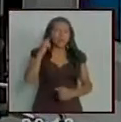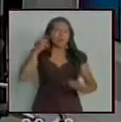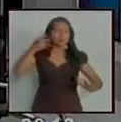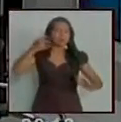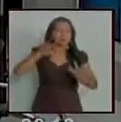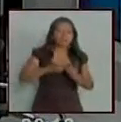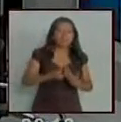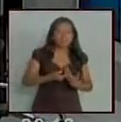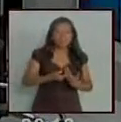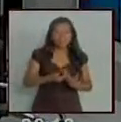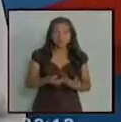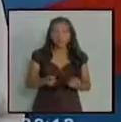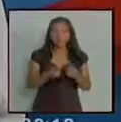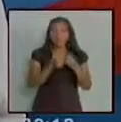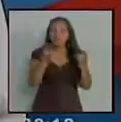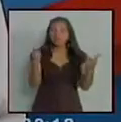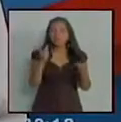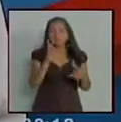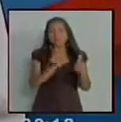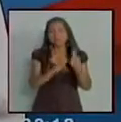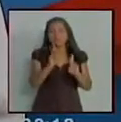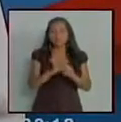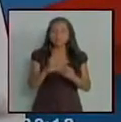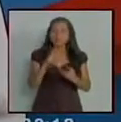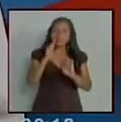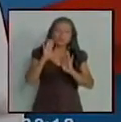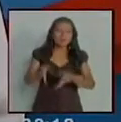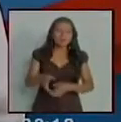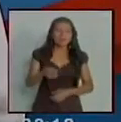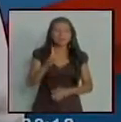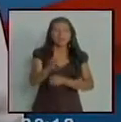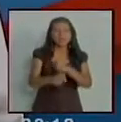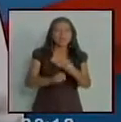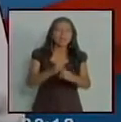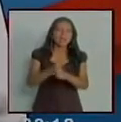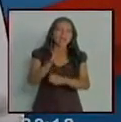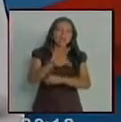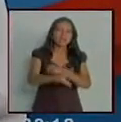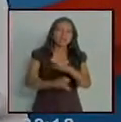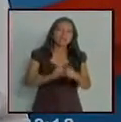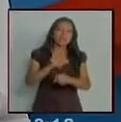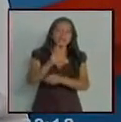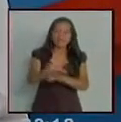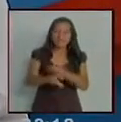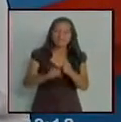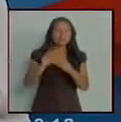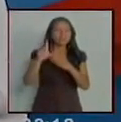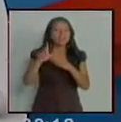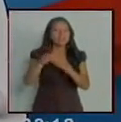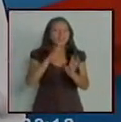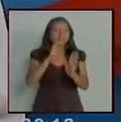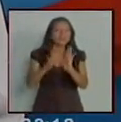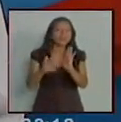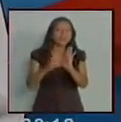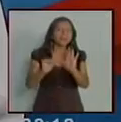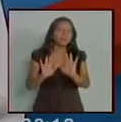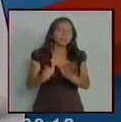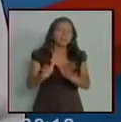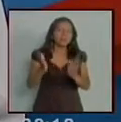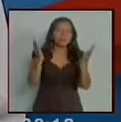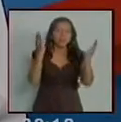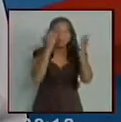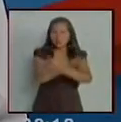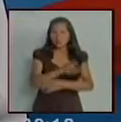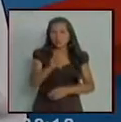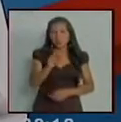audición. Entonces muchas veces estamos esperando en nuestro medio 3 años, recién va a hablar, ¿no? El niño a los 3 años debe haber